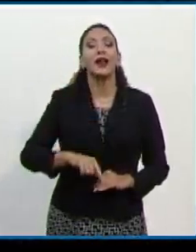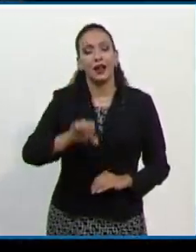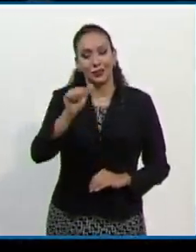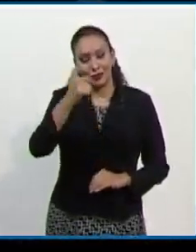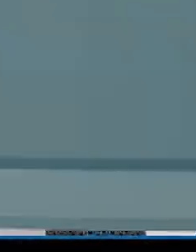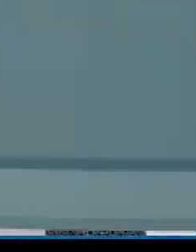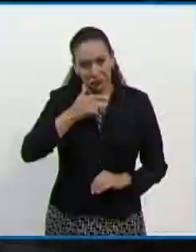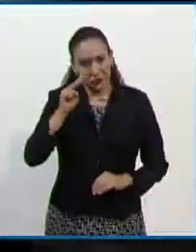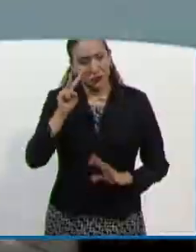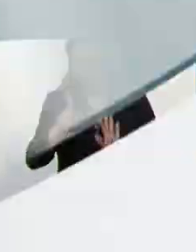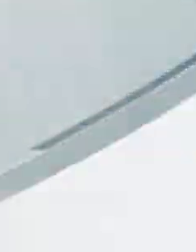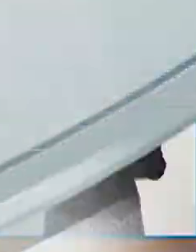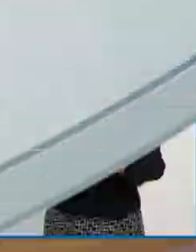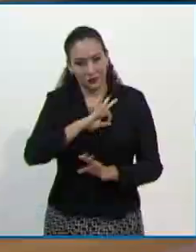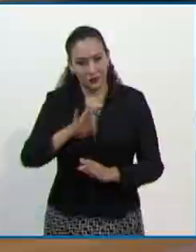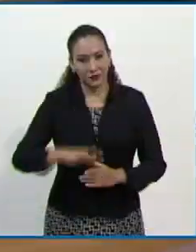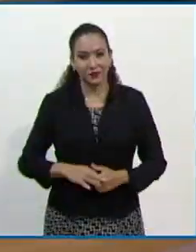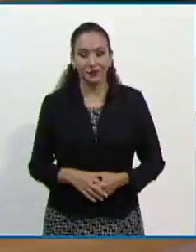horas.